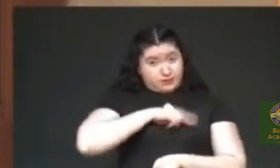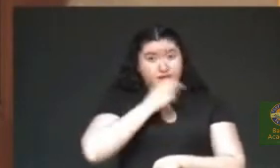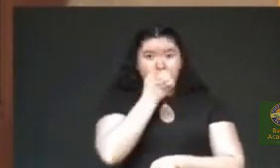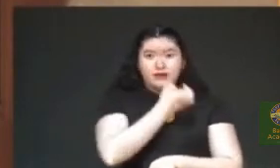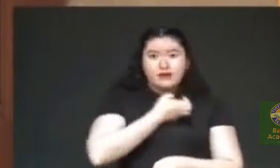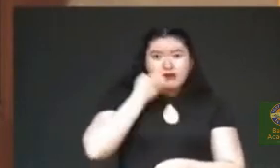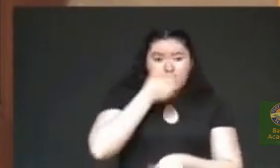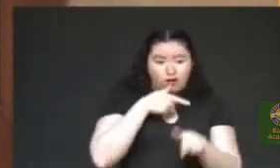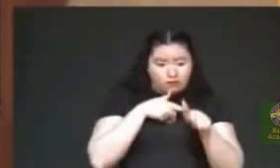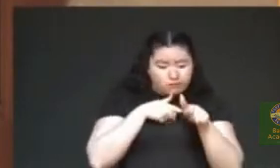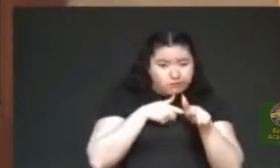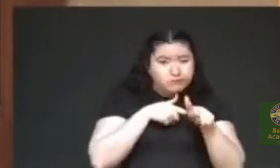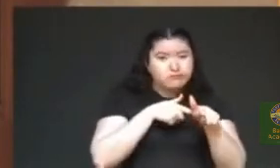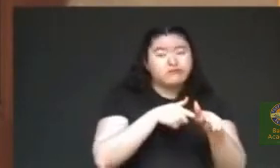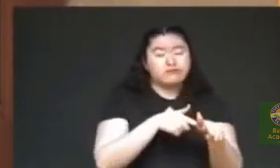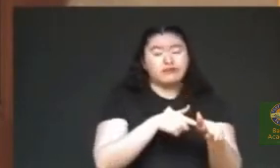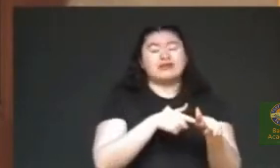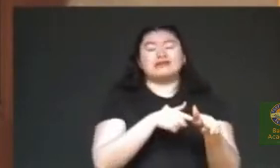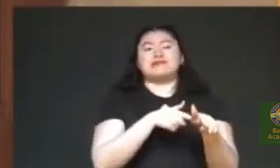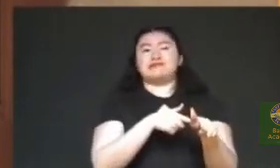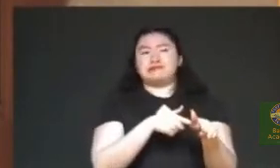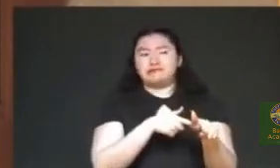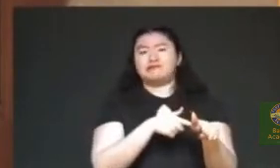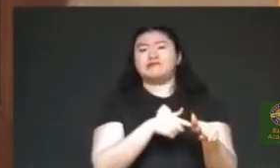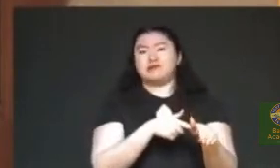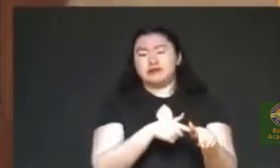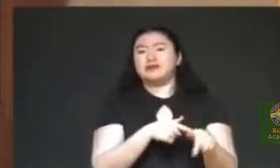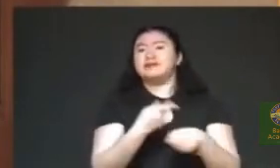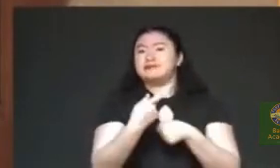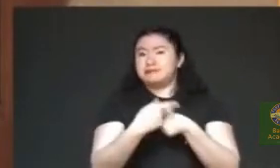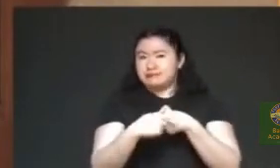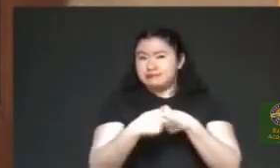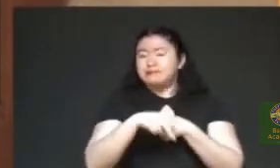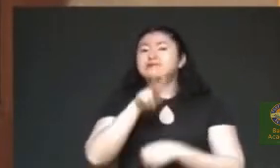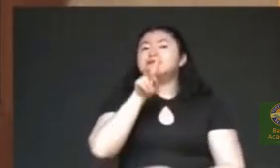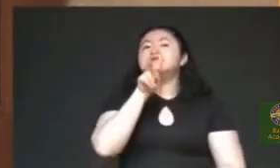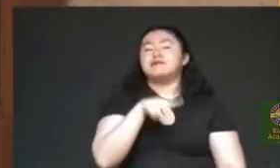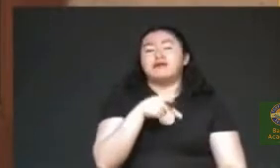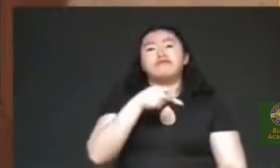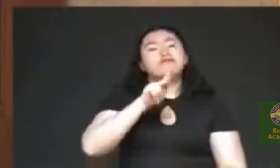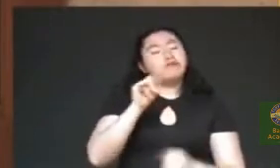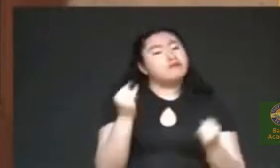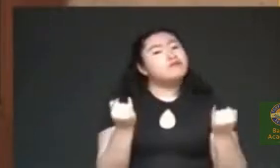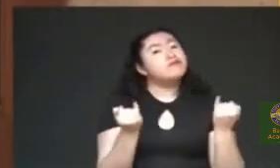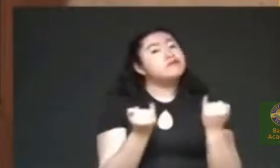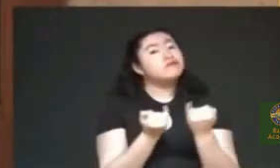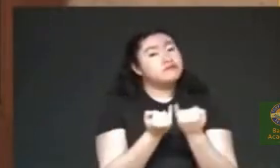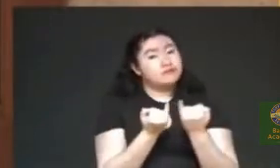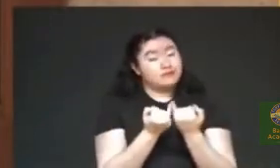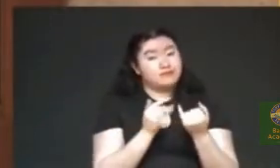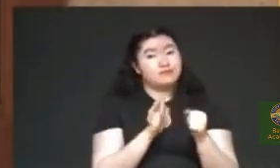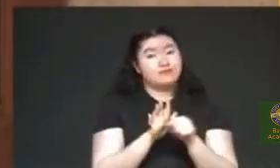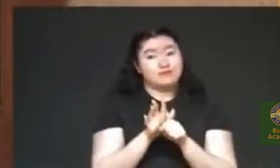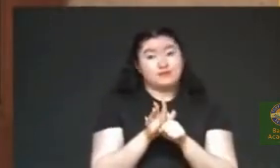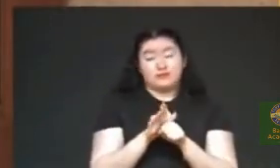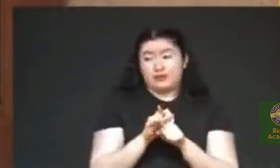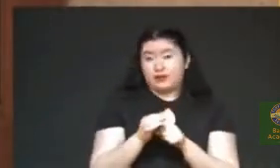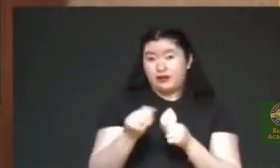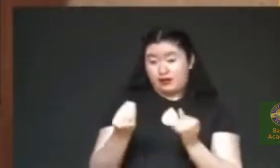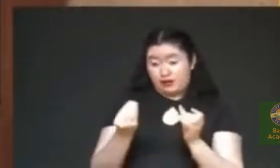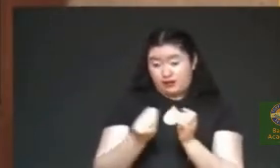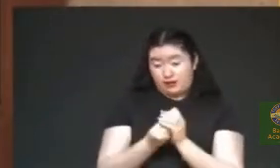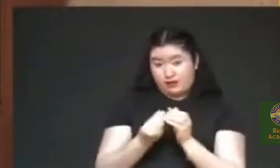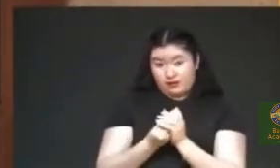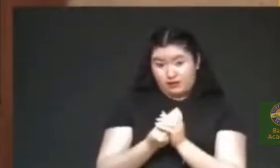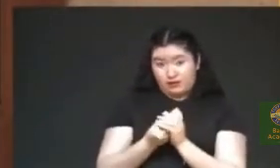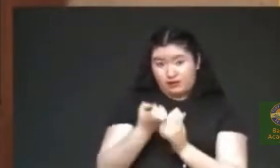sí tenemos un riesgo, pero que finalmente se va a observar ya en el regreso a